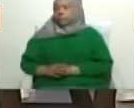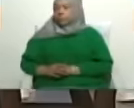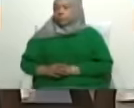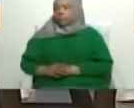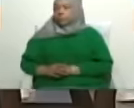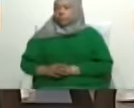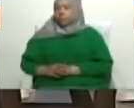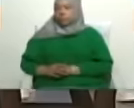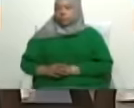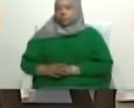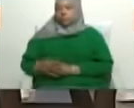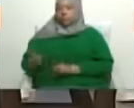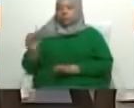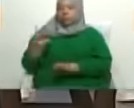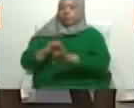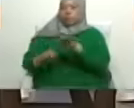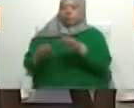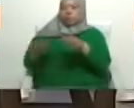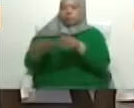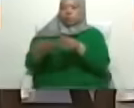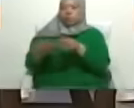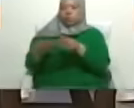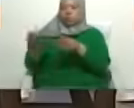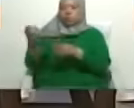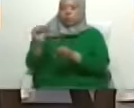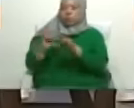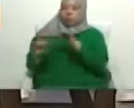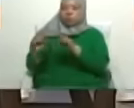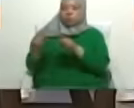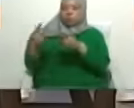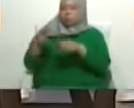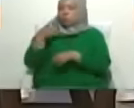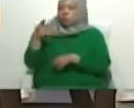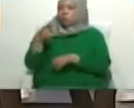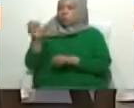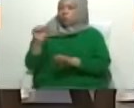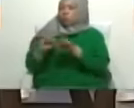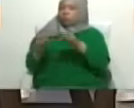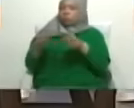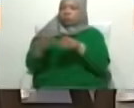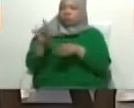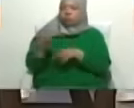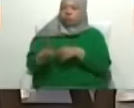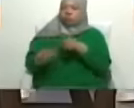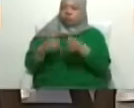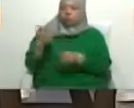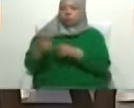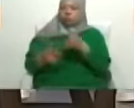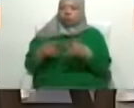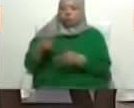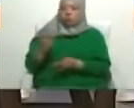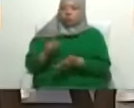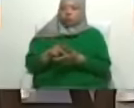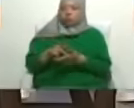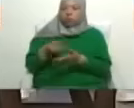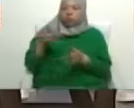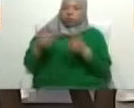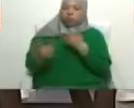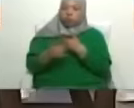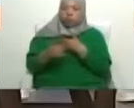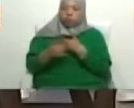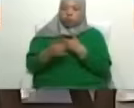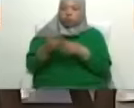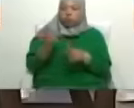Las partes rechazan cualquier forma de violencia en el ejercicio político, así como cualquier tipo de acciones que atenten contra